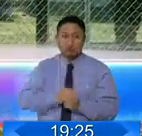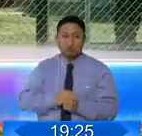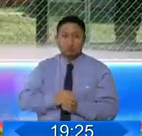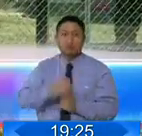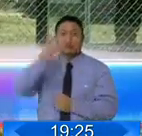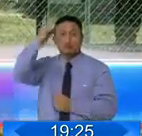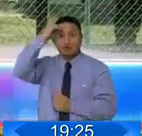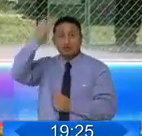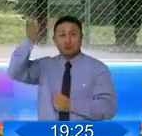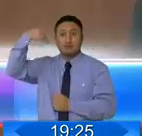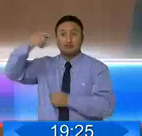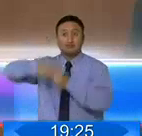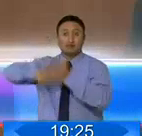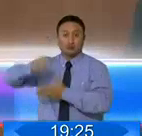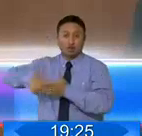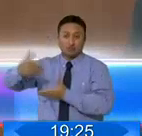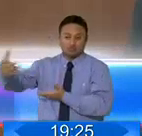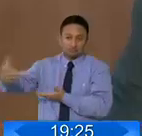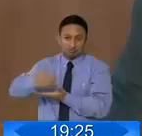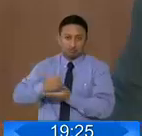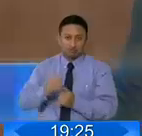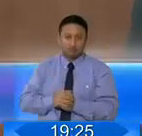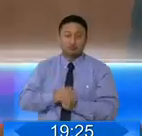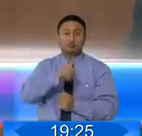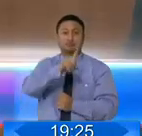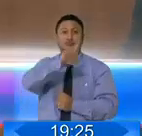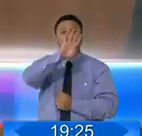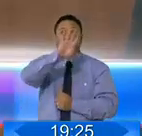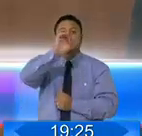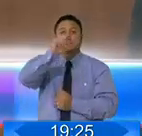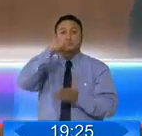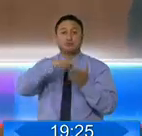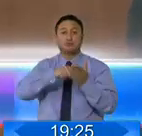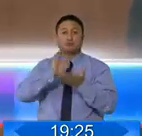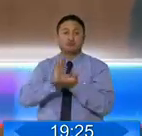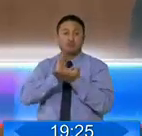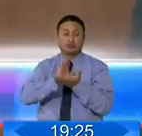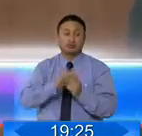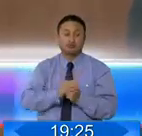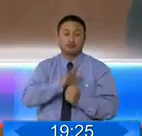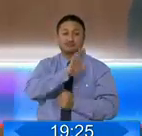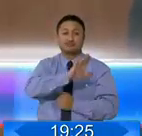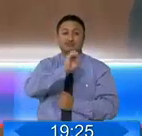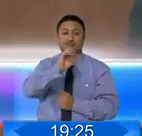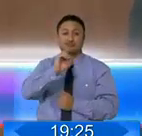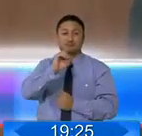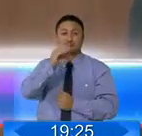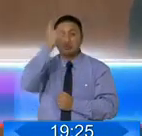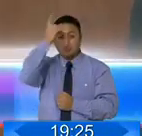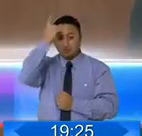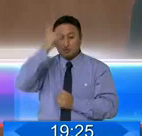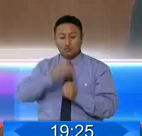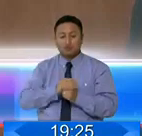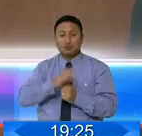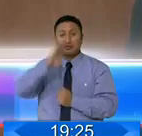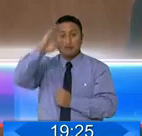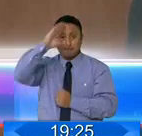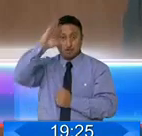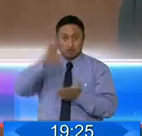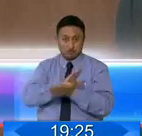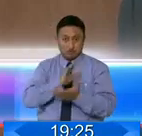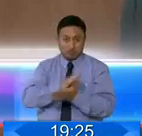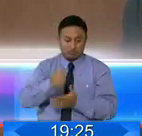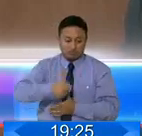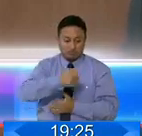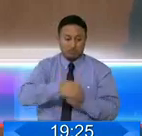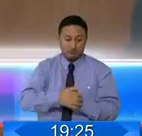deudas de contratos con el Estado. Vamos a recuperar 140 mil dólares del IES, $500,000 de que nos debe Escuela Superior de la Policía y